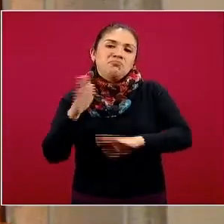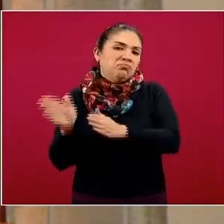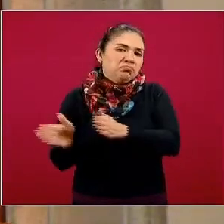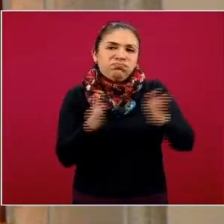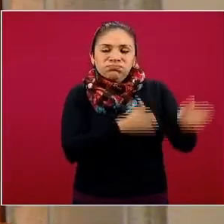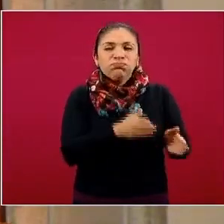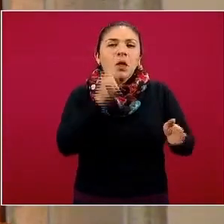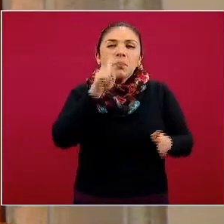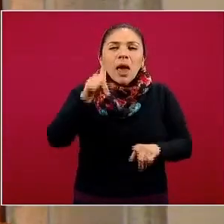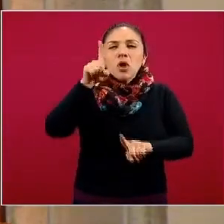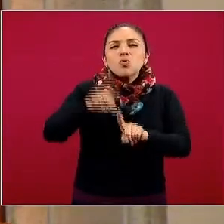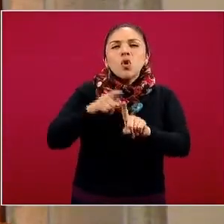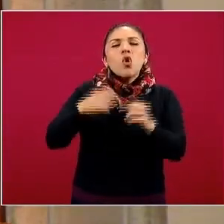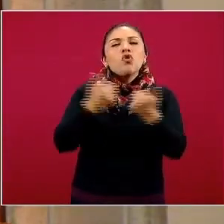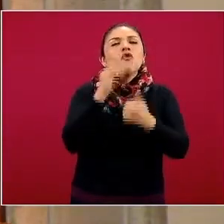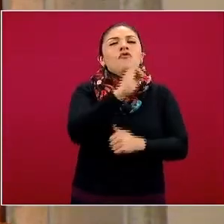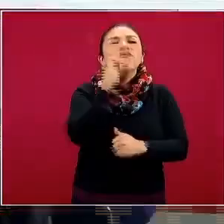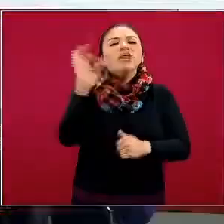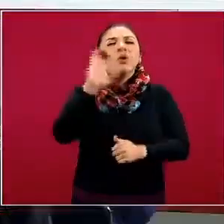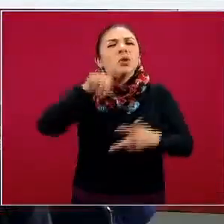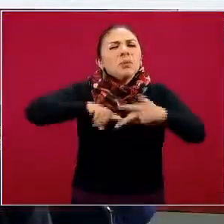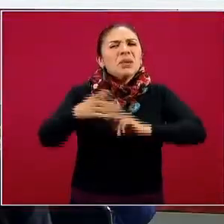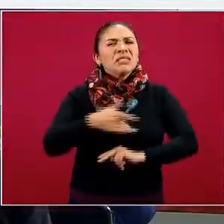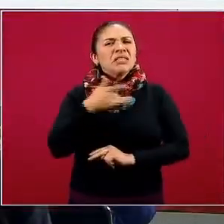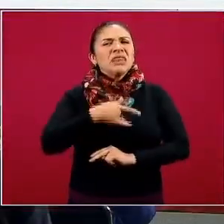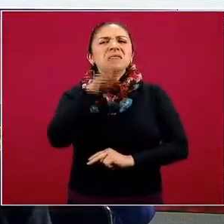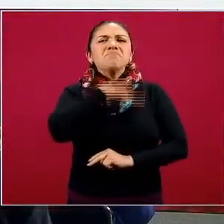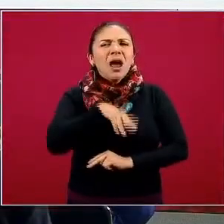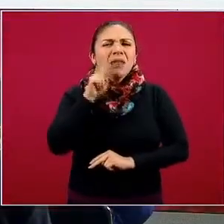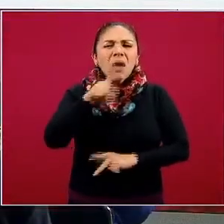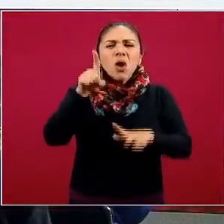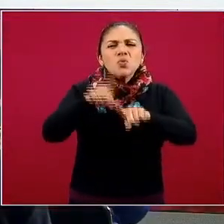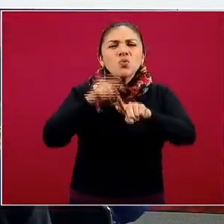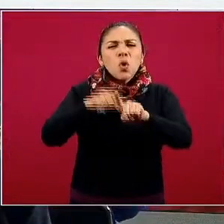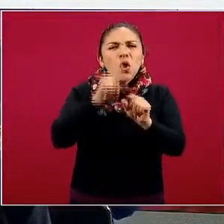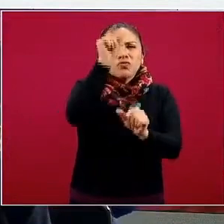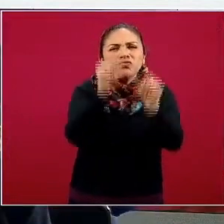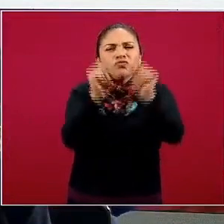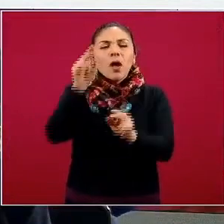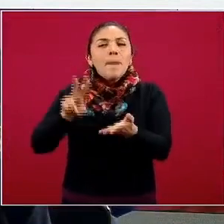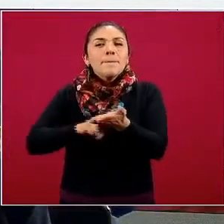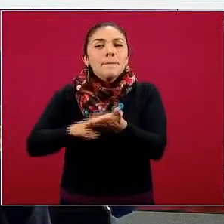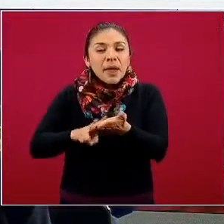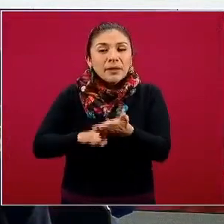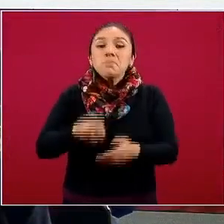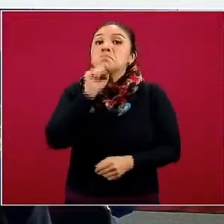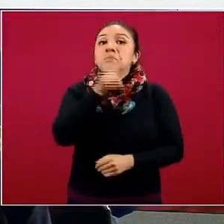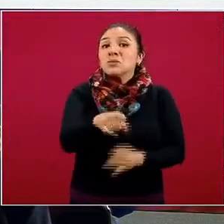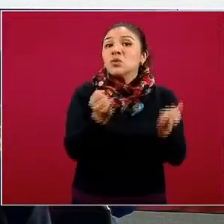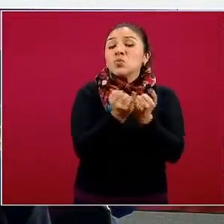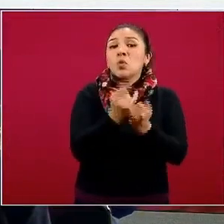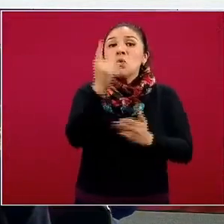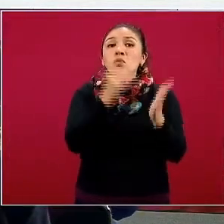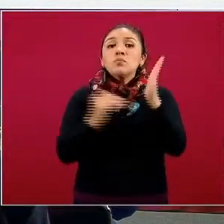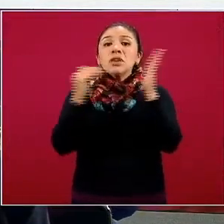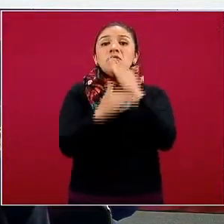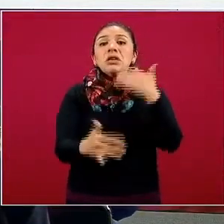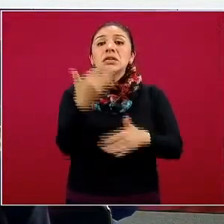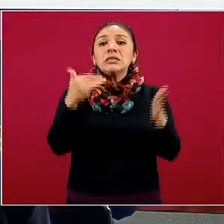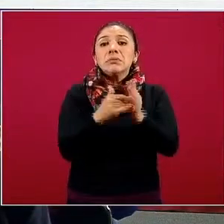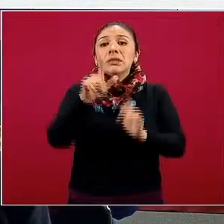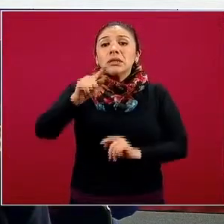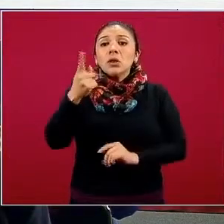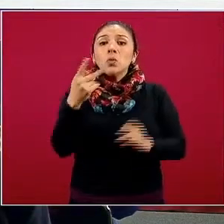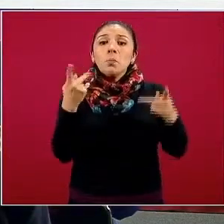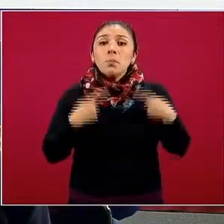vemos representados por su fecha de inicio de síntomas en las columnas de color verde. Pero así también,